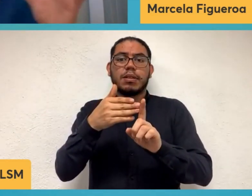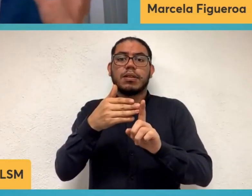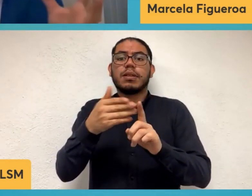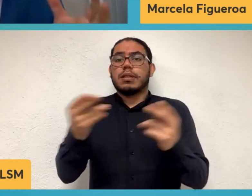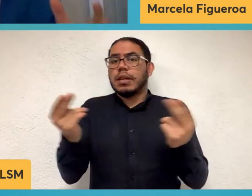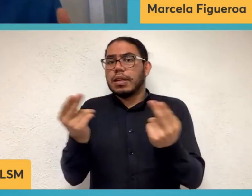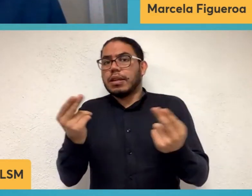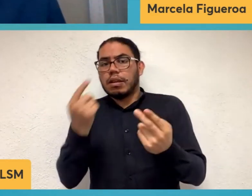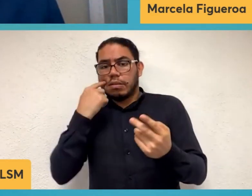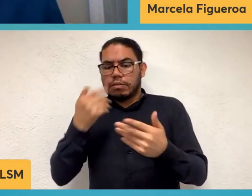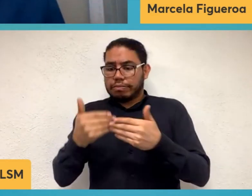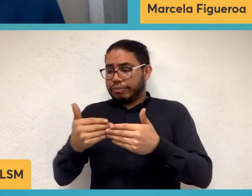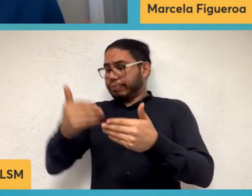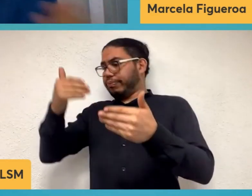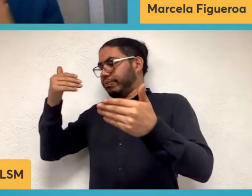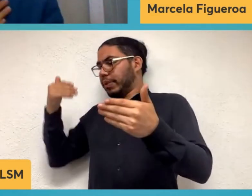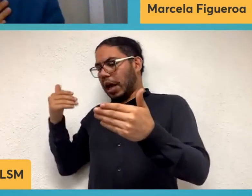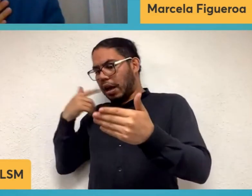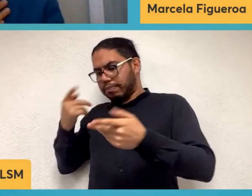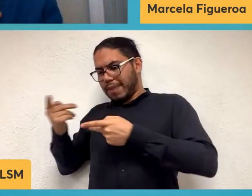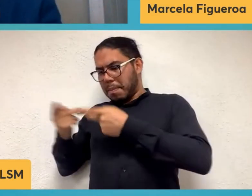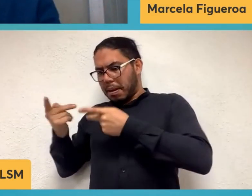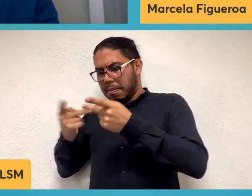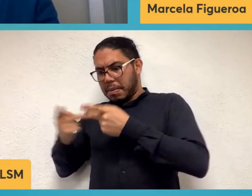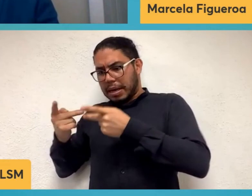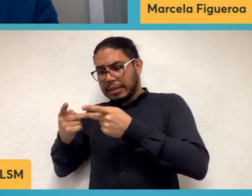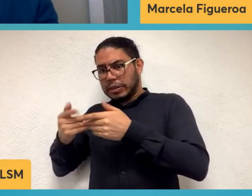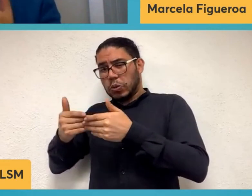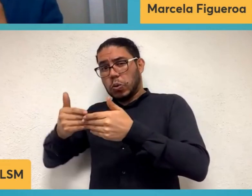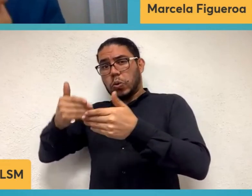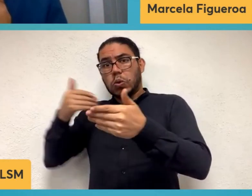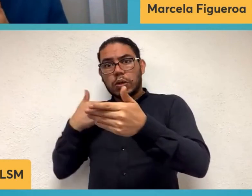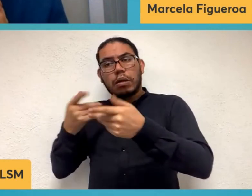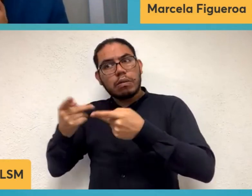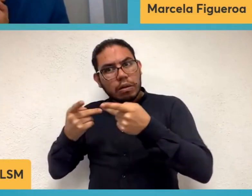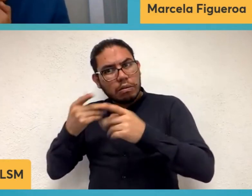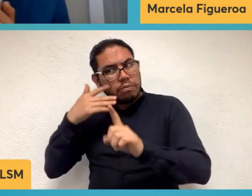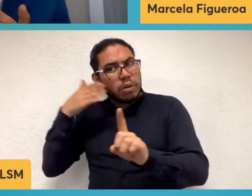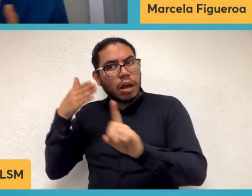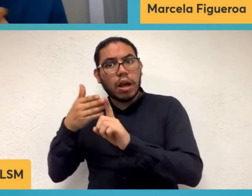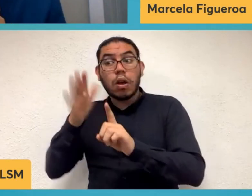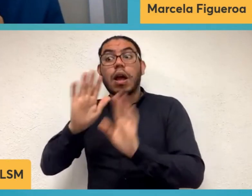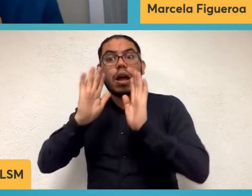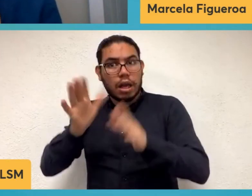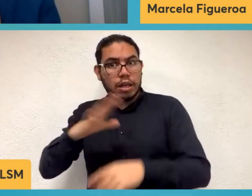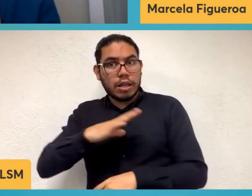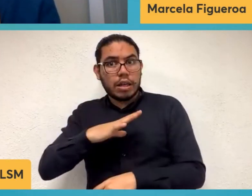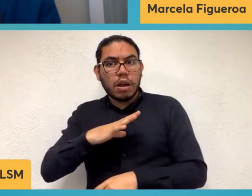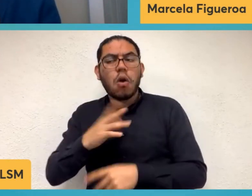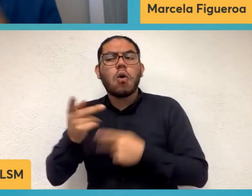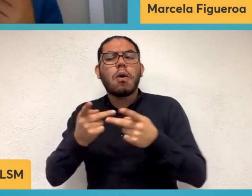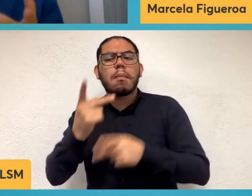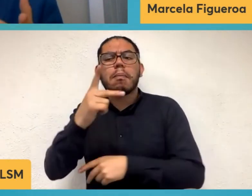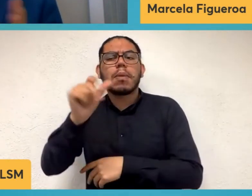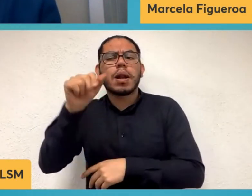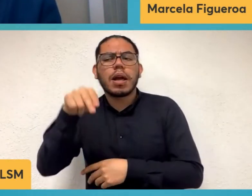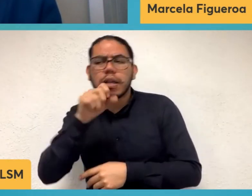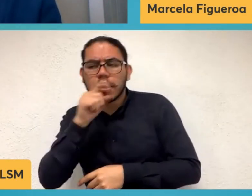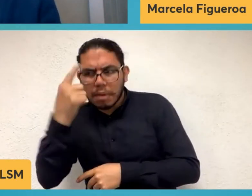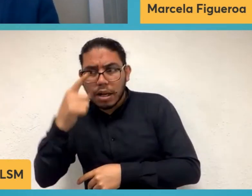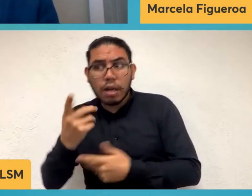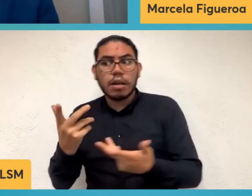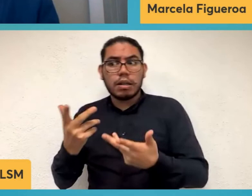una planeación estratégica. Nosotros en Redesim siempre les decimos, ¿ya tienes tu planeación estratégica? ¿Cómo va tu planeación estratégica? ¿Ya la